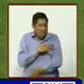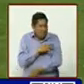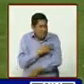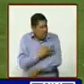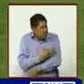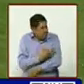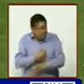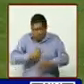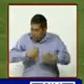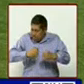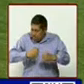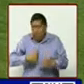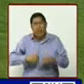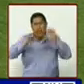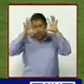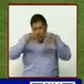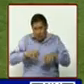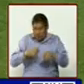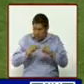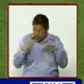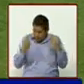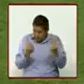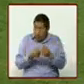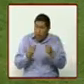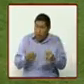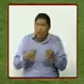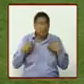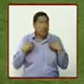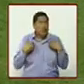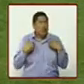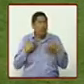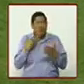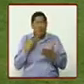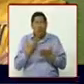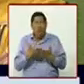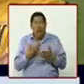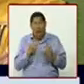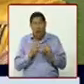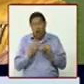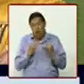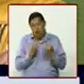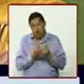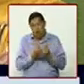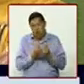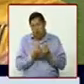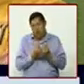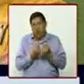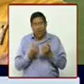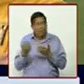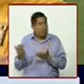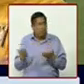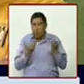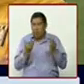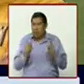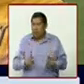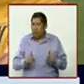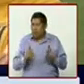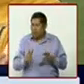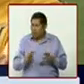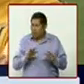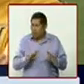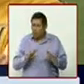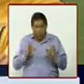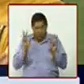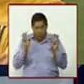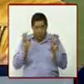de Strongest y de este equipo y de este grupo siempre ha sido ese, que han tenido un grupo muy bueno. Entonces había que traer gente que esté dentro más o menos de